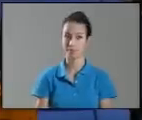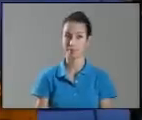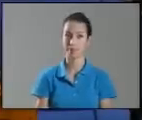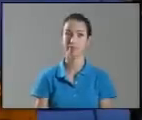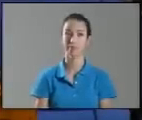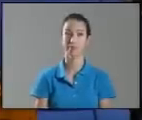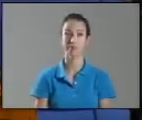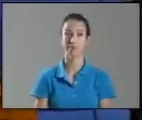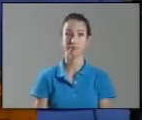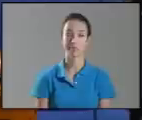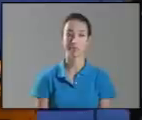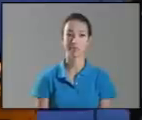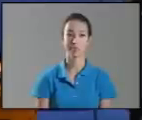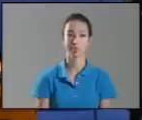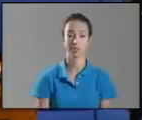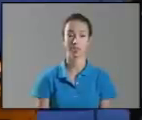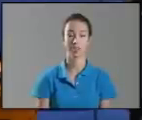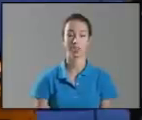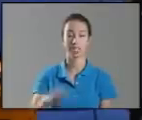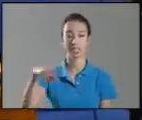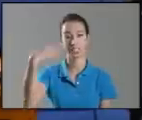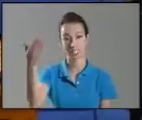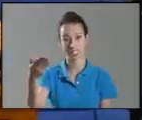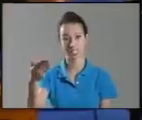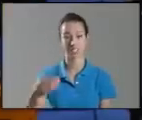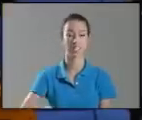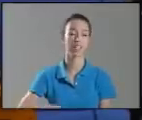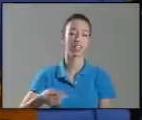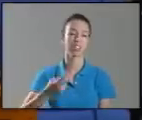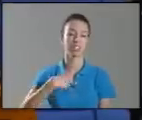en el Santiago Bernabéu,